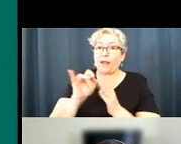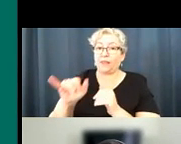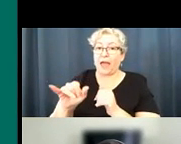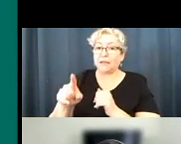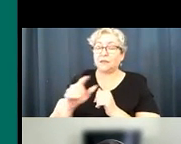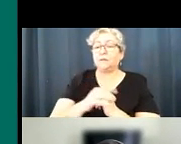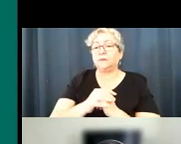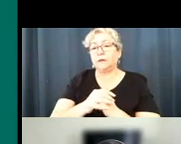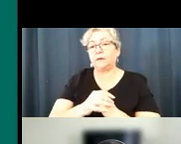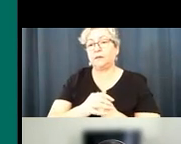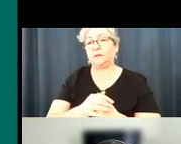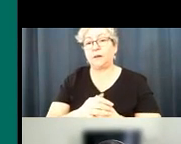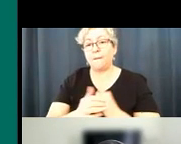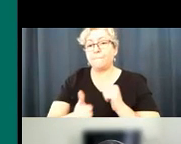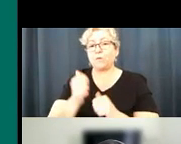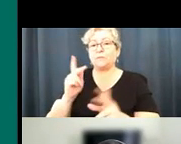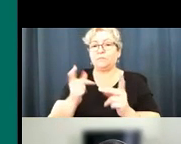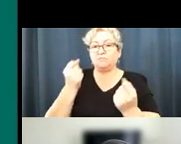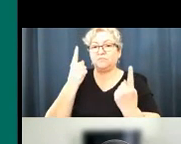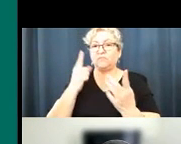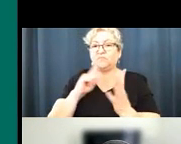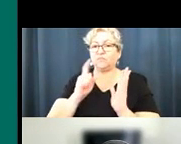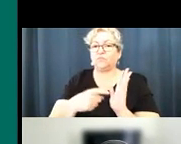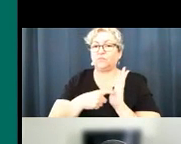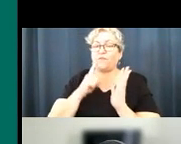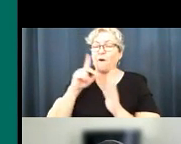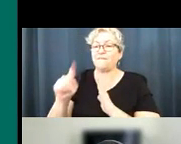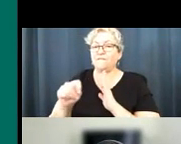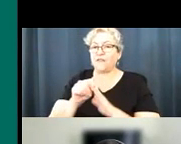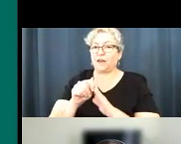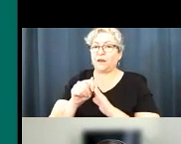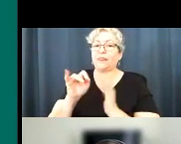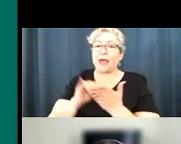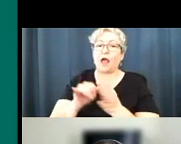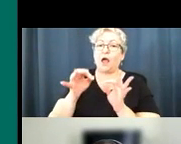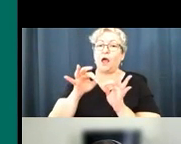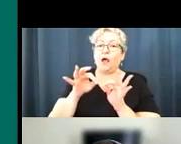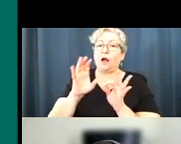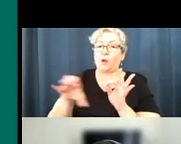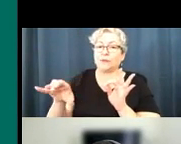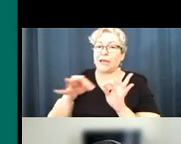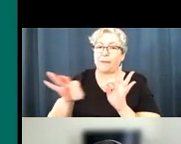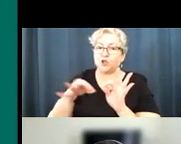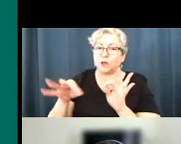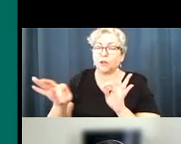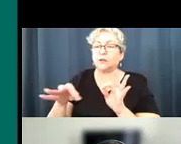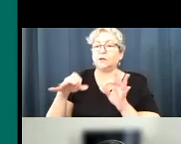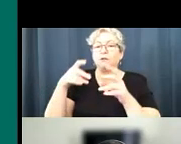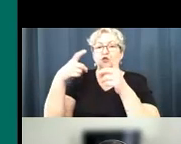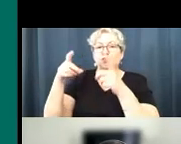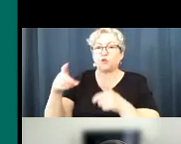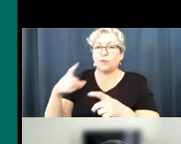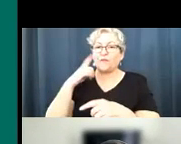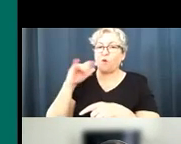videos, colgando los videos, la mayoría de las personas saben los requerimientos de los videos, que tienen que tener closed caption